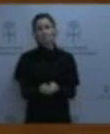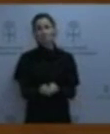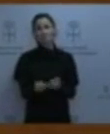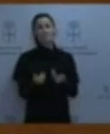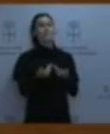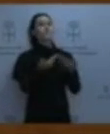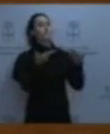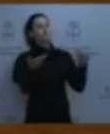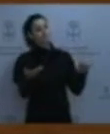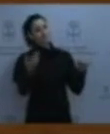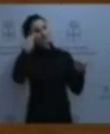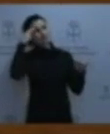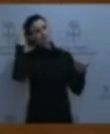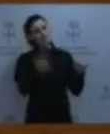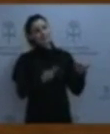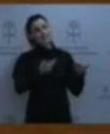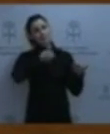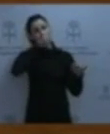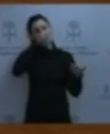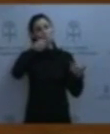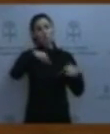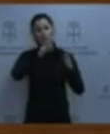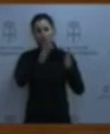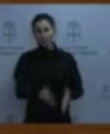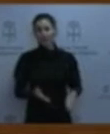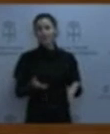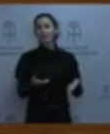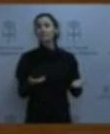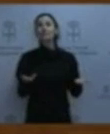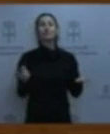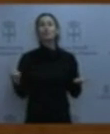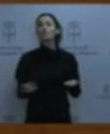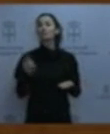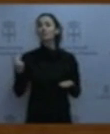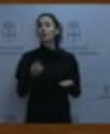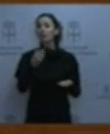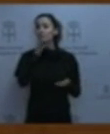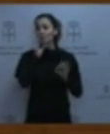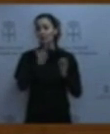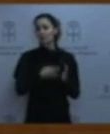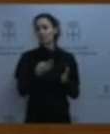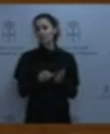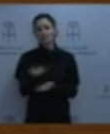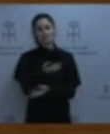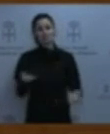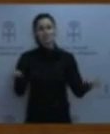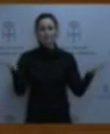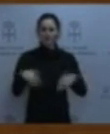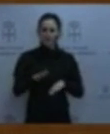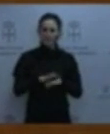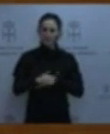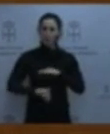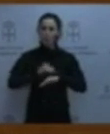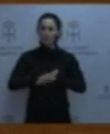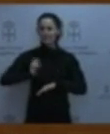del otrora respetable Partido Socialista, ustedes están solos en esto porque usaron métodos totalmente inadecuados para poder cumplir